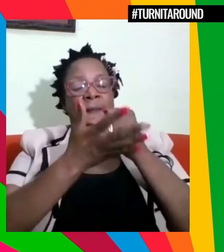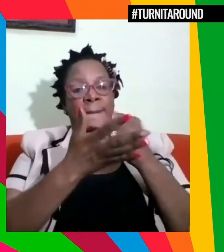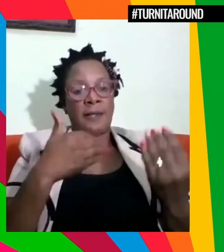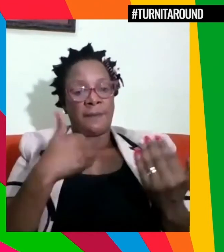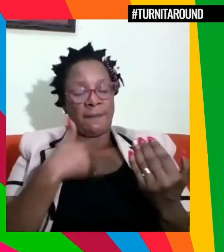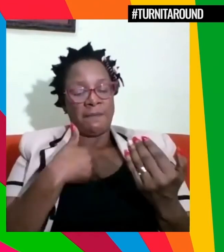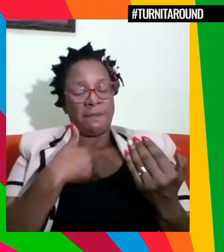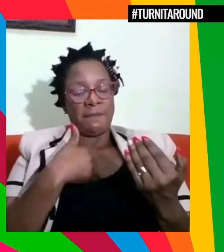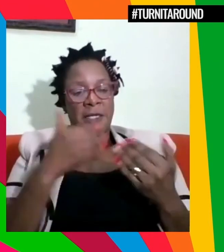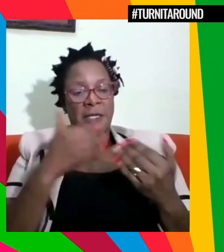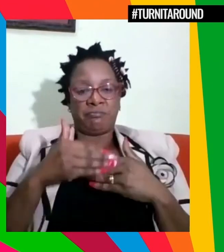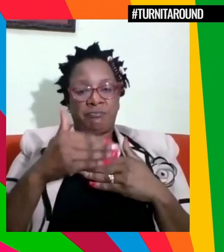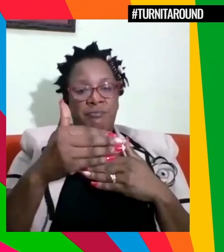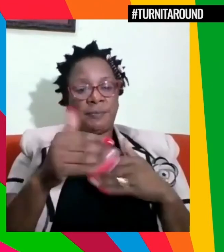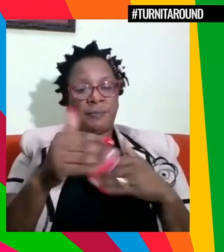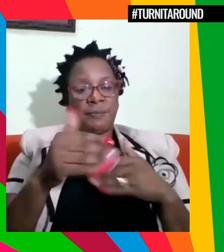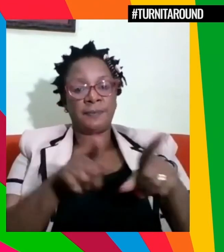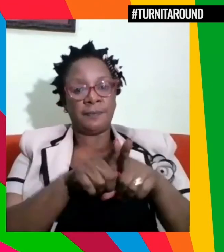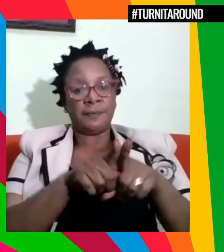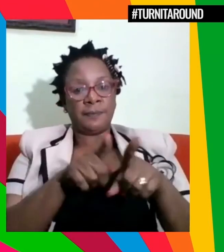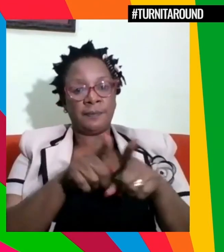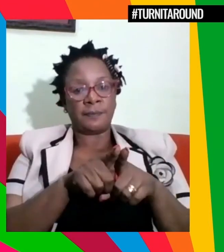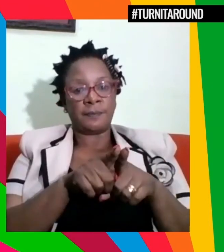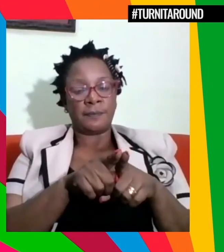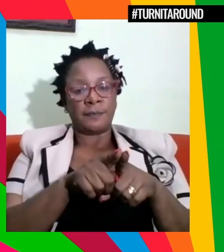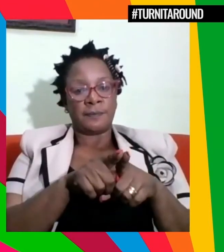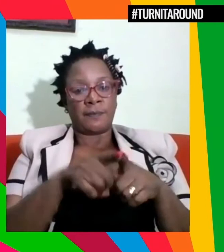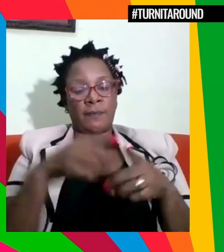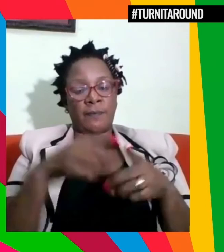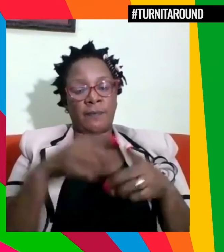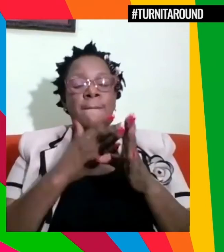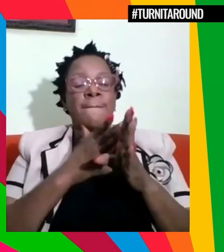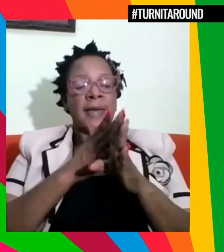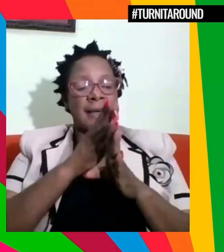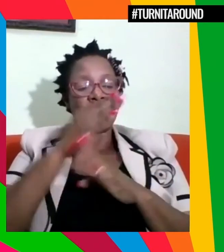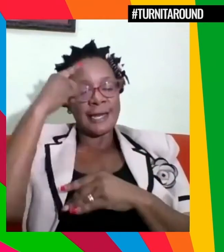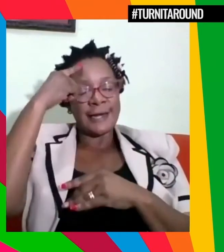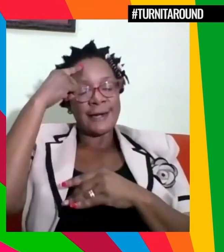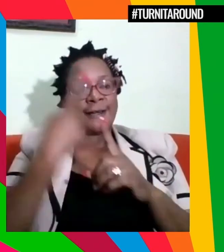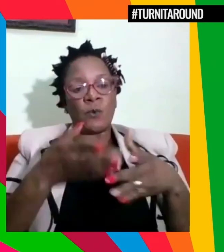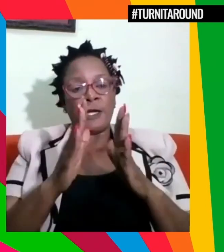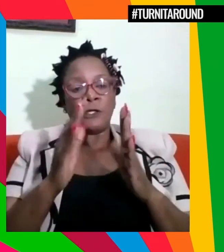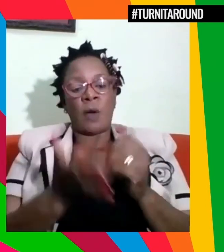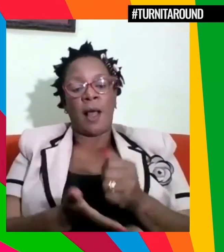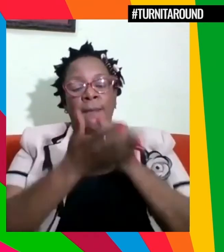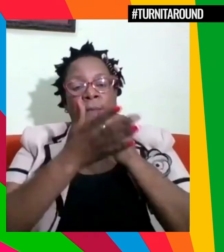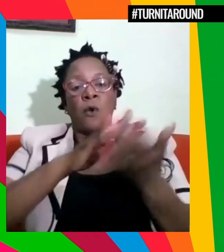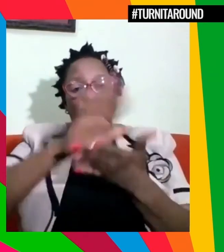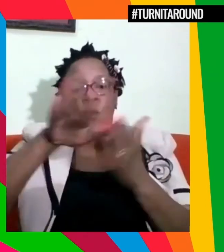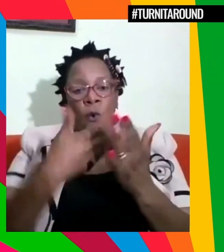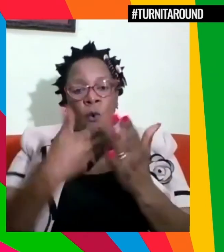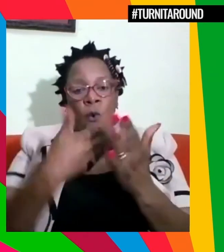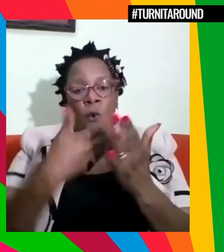Y nuestro sueño principal es ayudar a los jóvenes que han sufrido